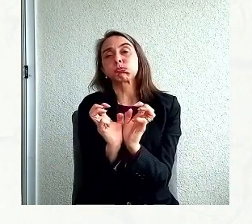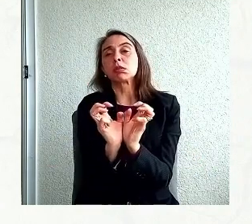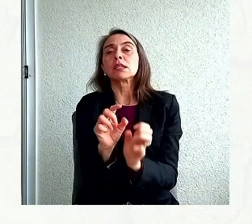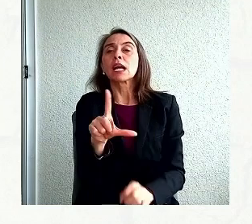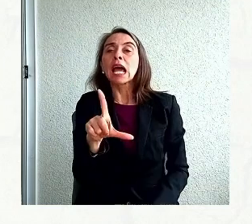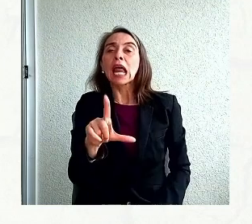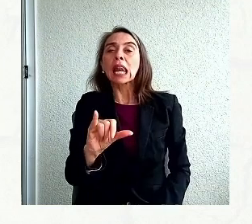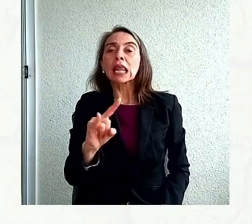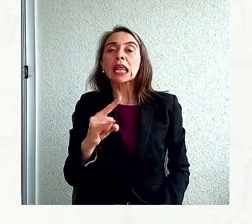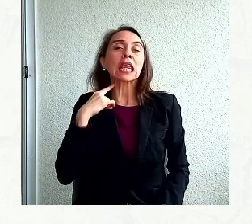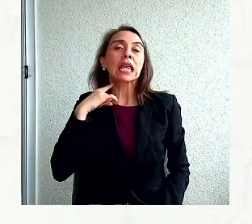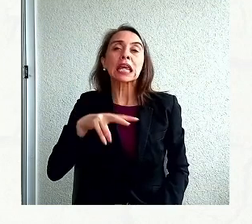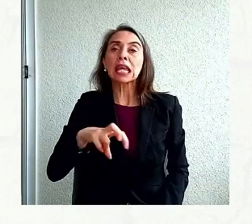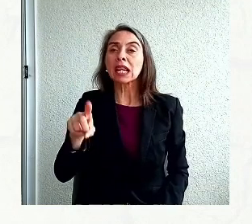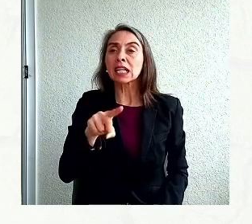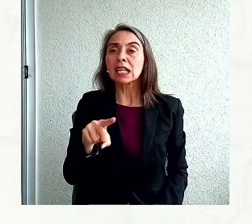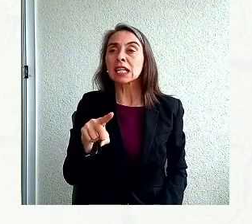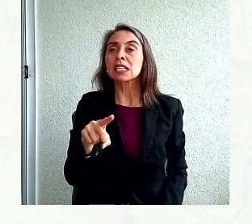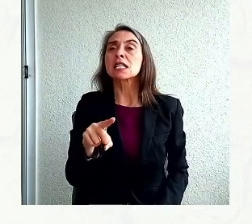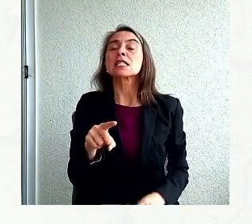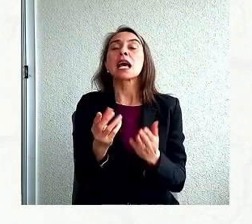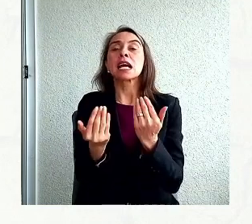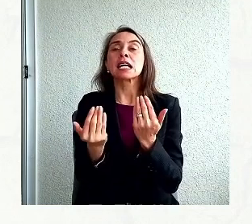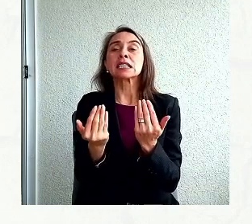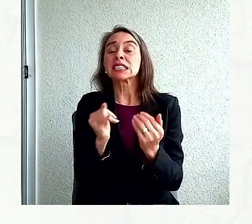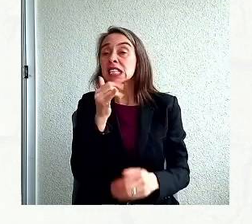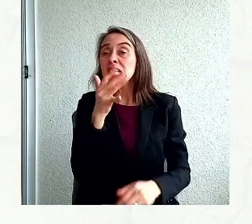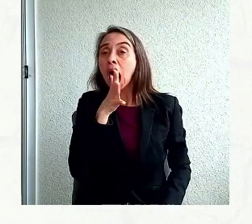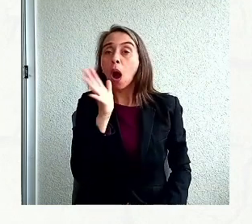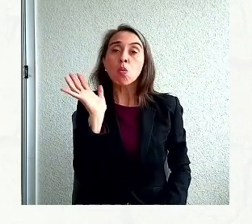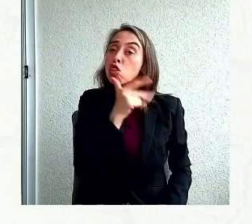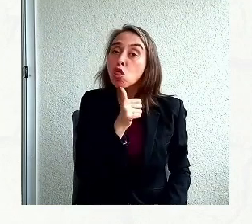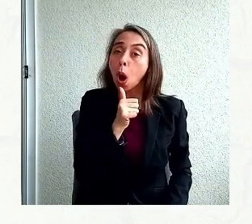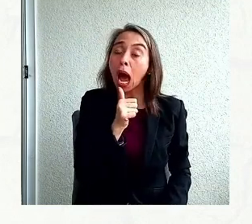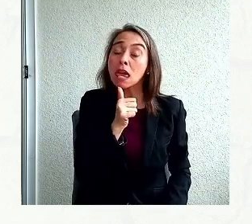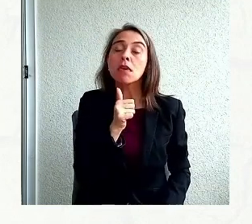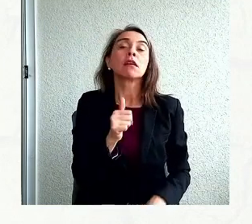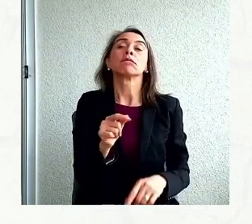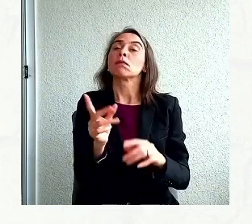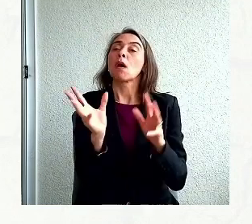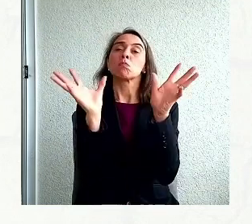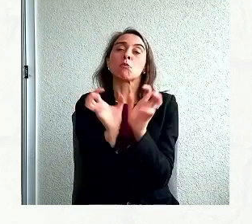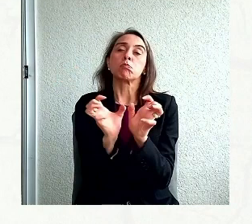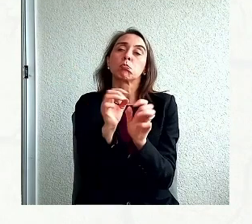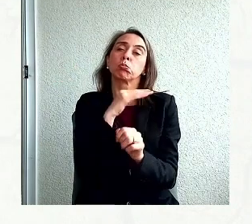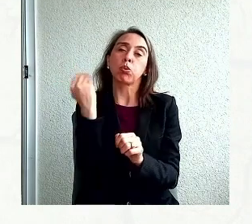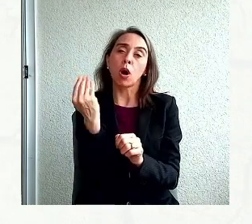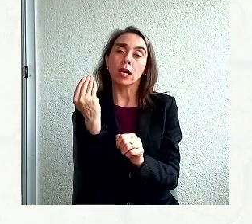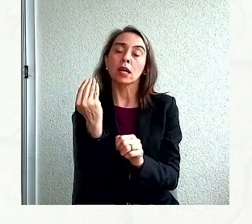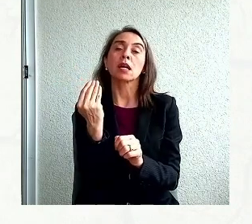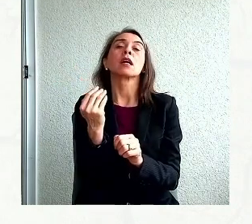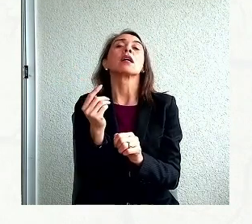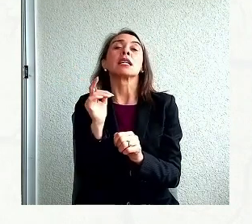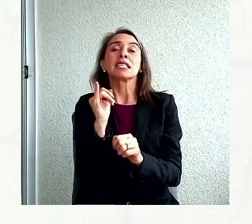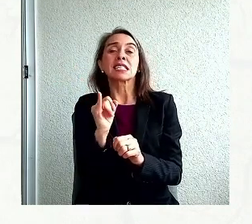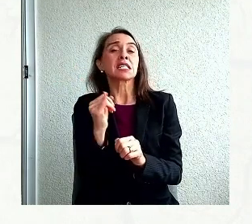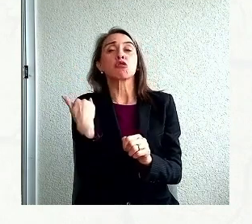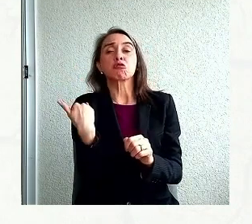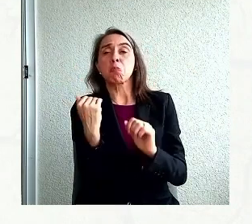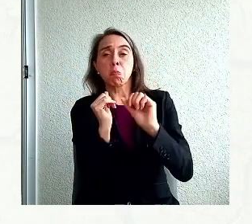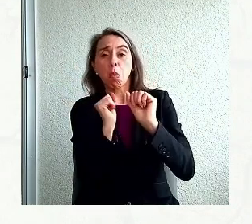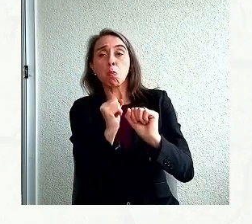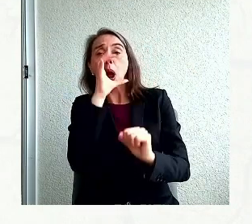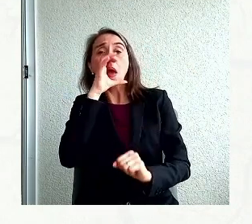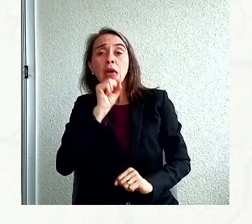de agua, más que a los cambios de las temperaturas. Nosotros también creemos y hemos visto por